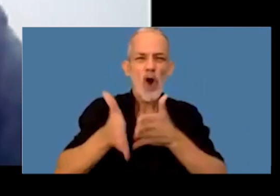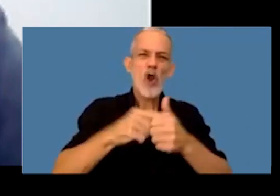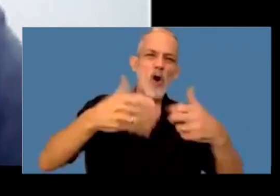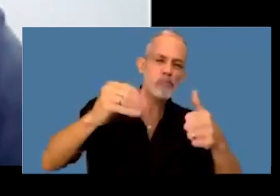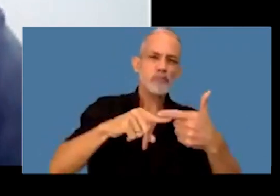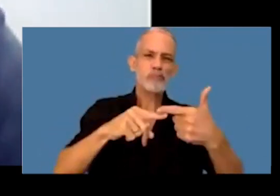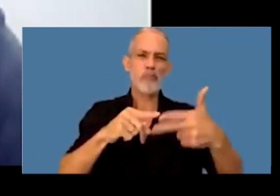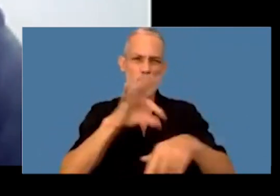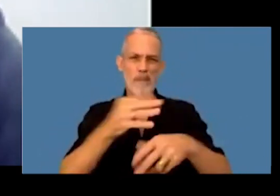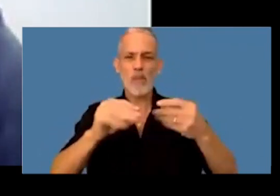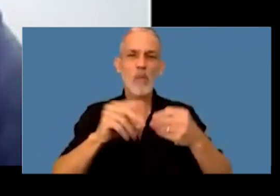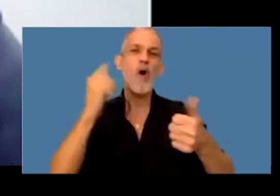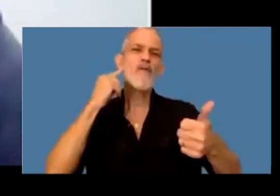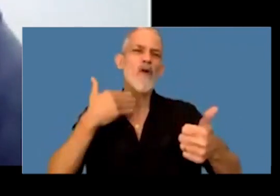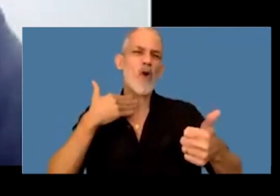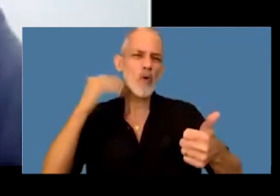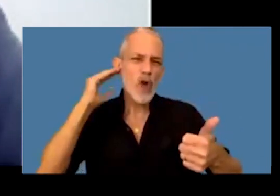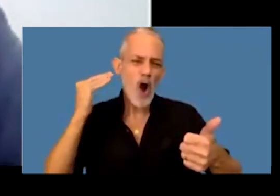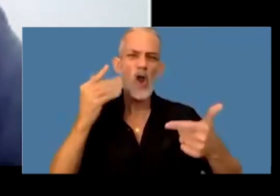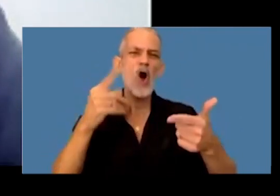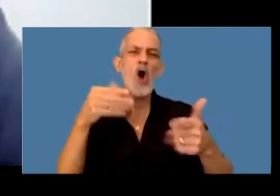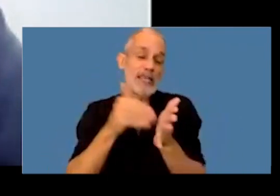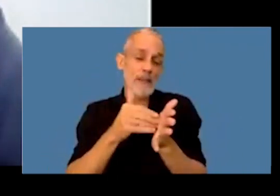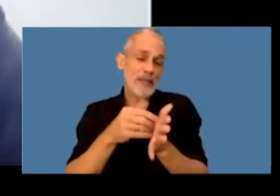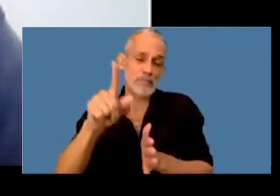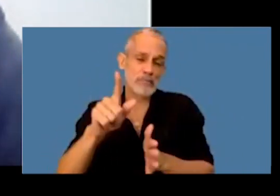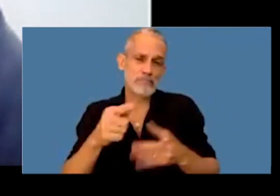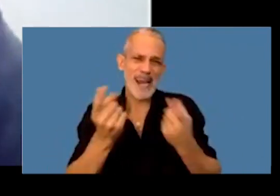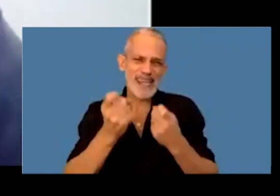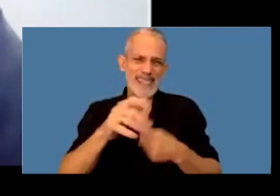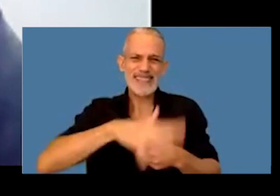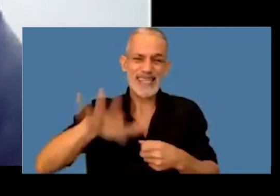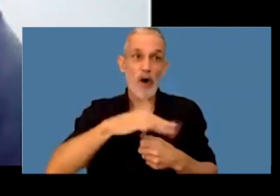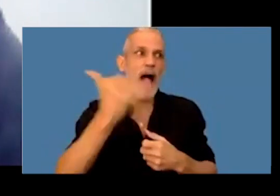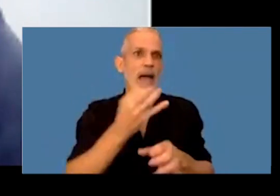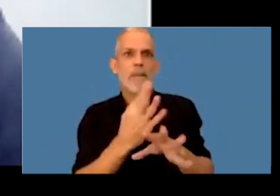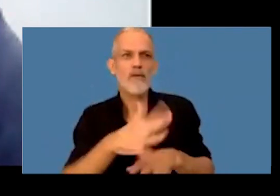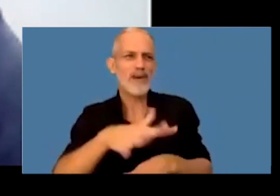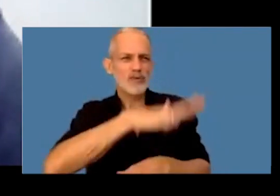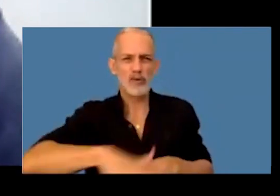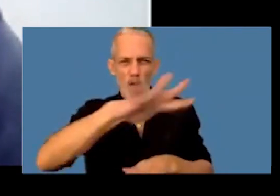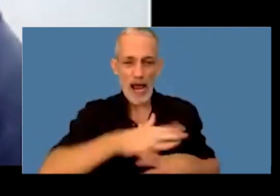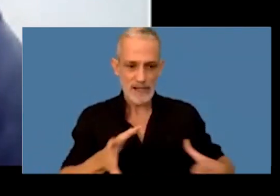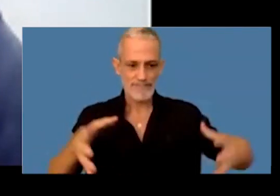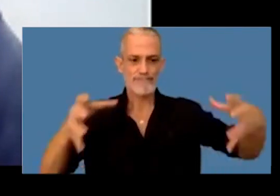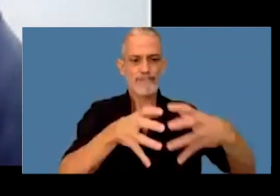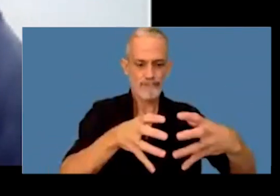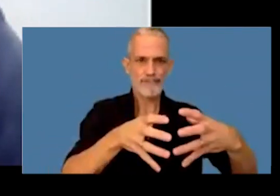un fonoaudiólogo, según la necesidad también y la disponibilidad de profesionales que tienen cada una de las